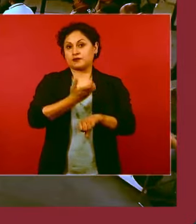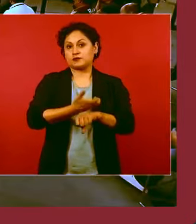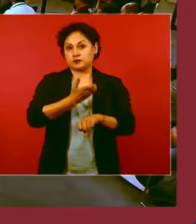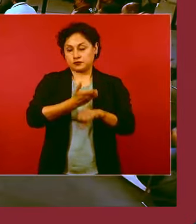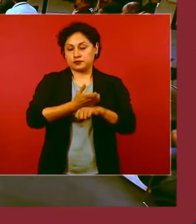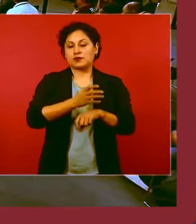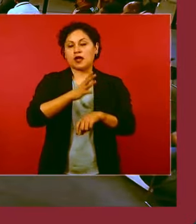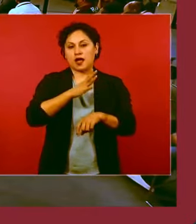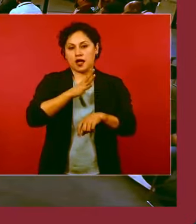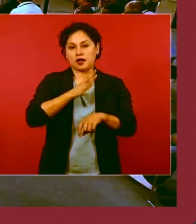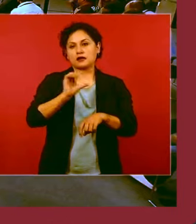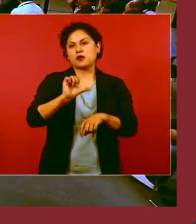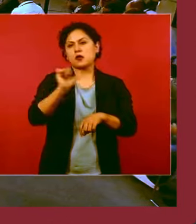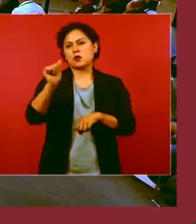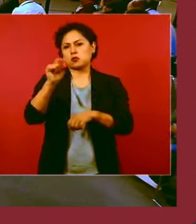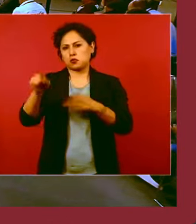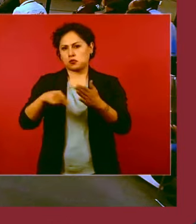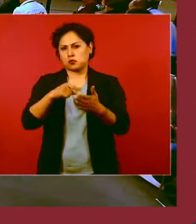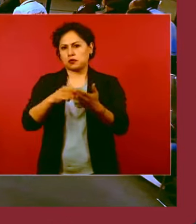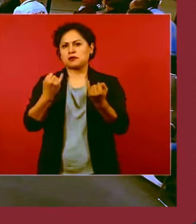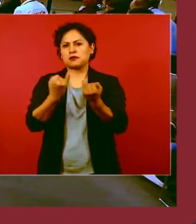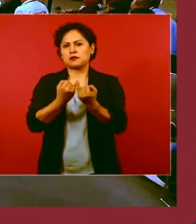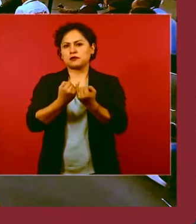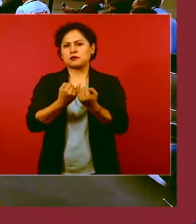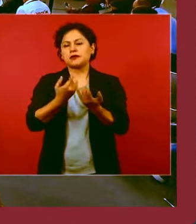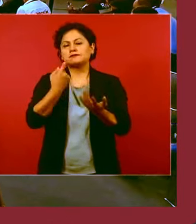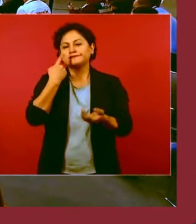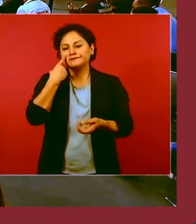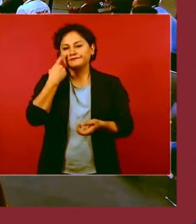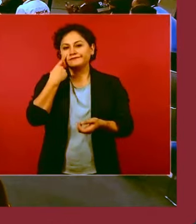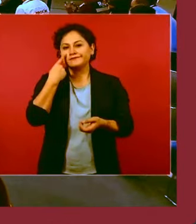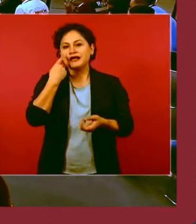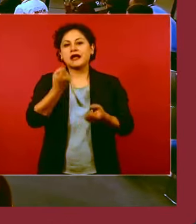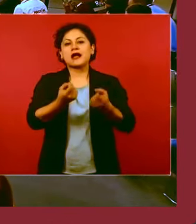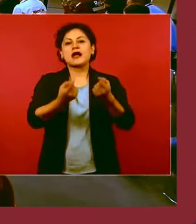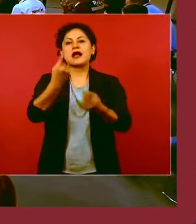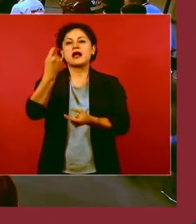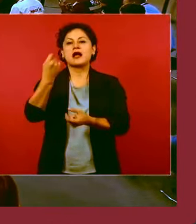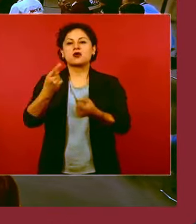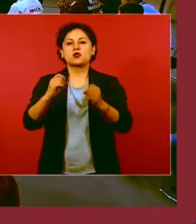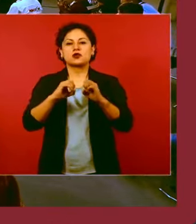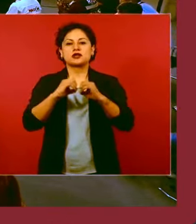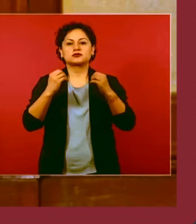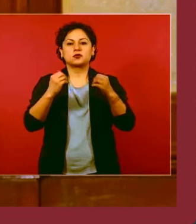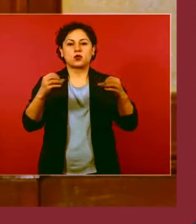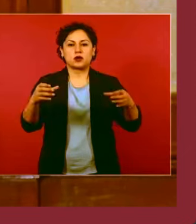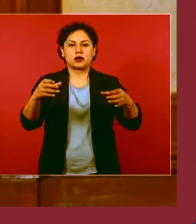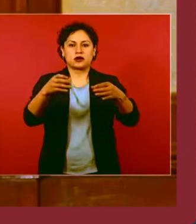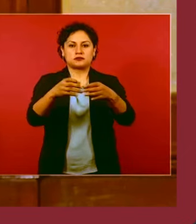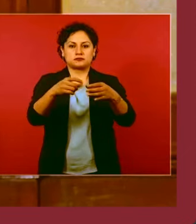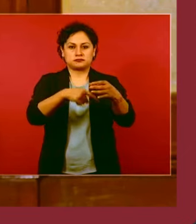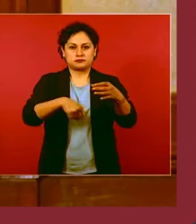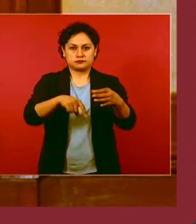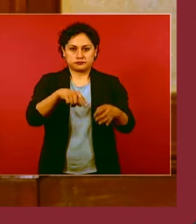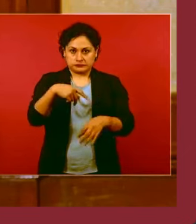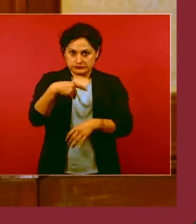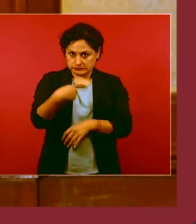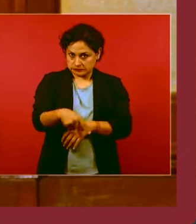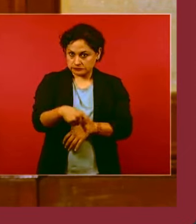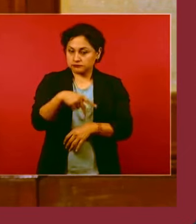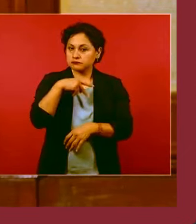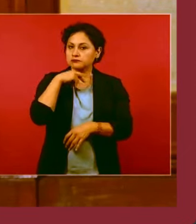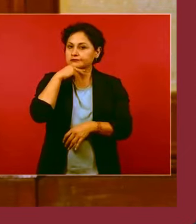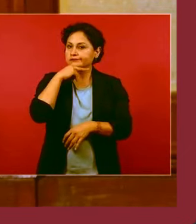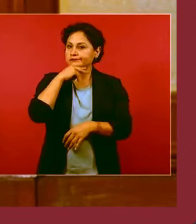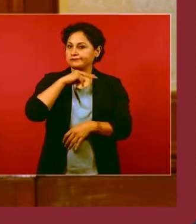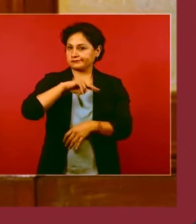darle like, compartir y suscribirse a nuestro canal para seguir informados y participar en la construcción de una sociedad con justicia y equidad.